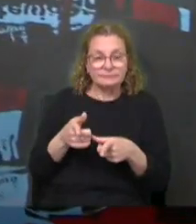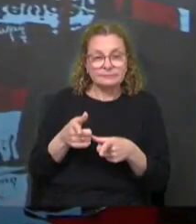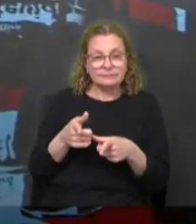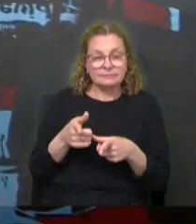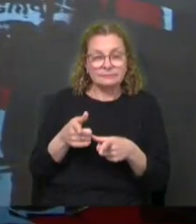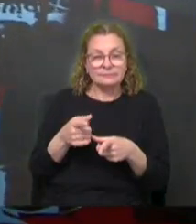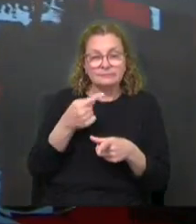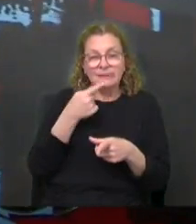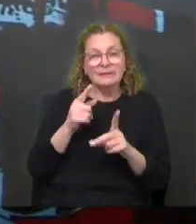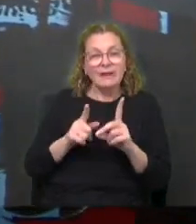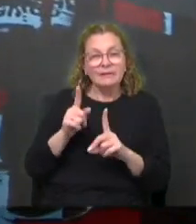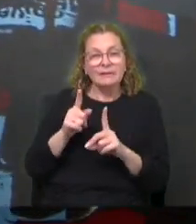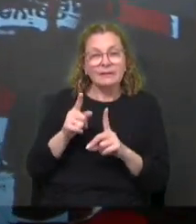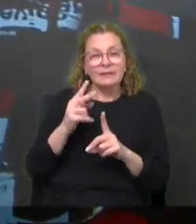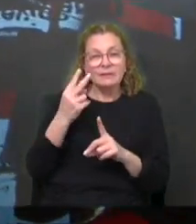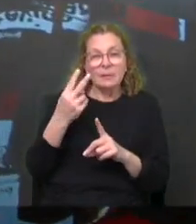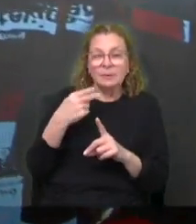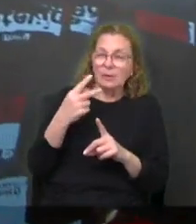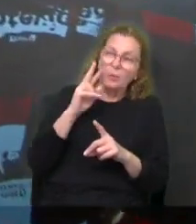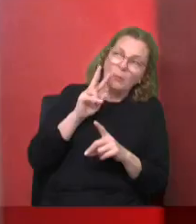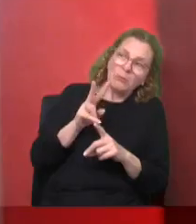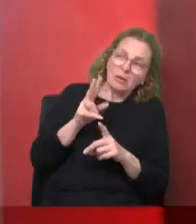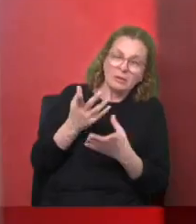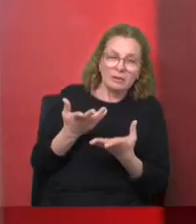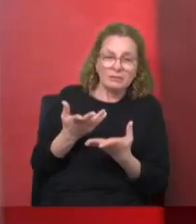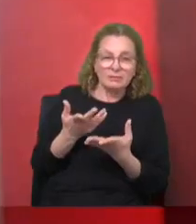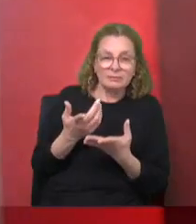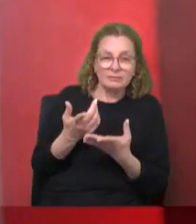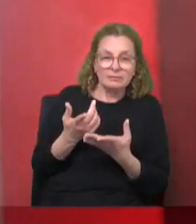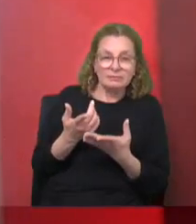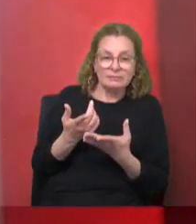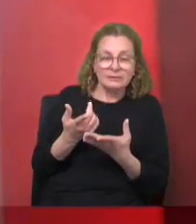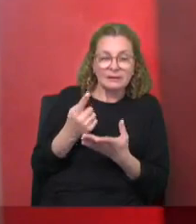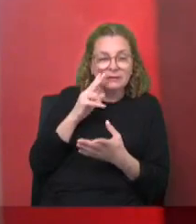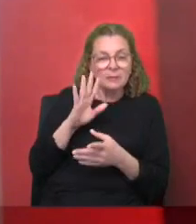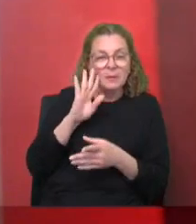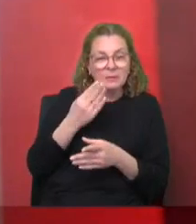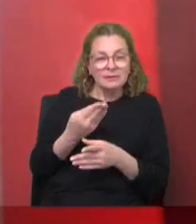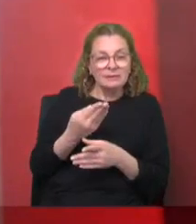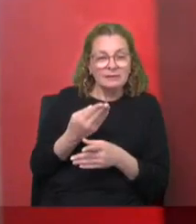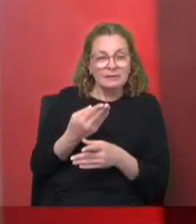del cosplay muchas veces se mira como de reojo a veces. Y me parece que